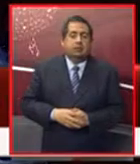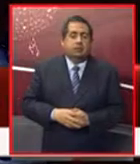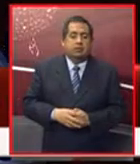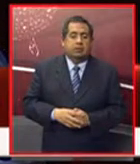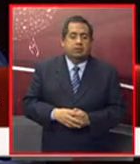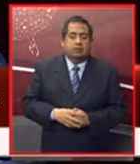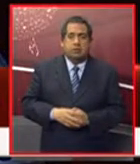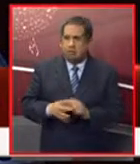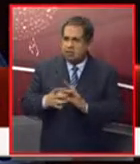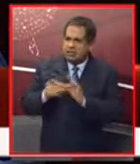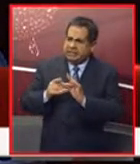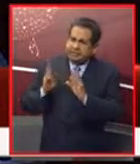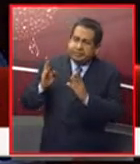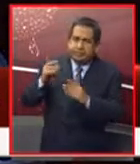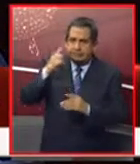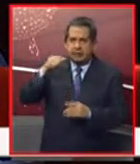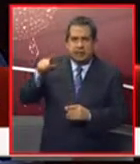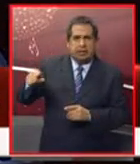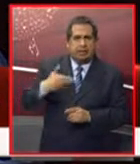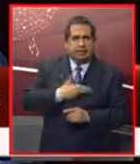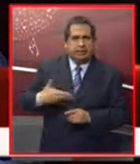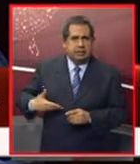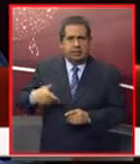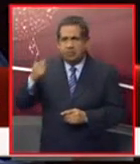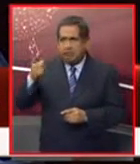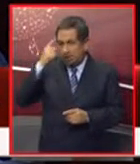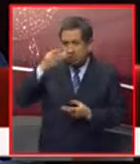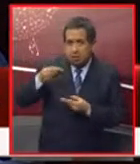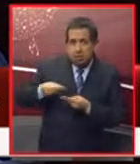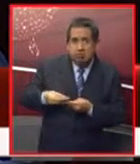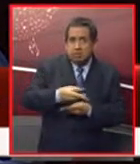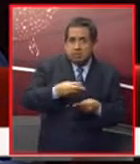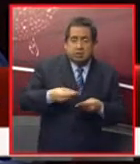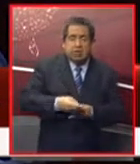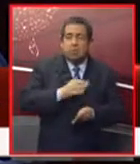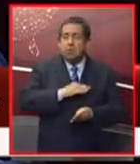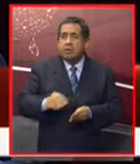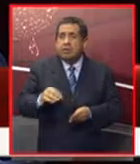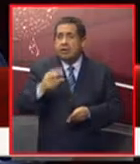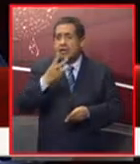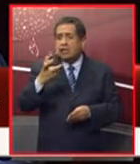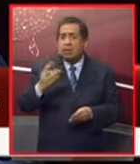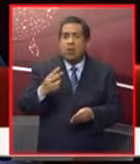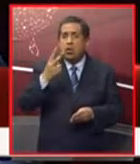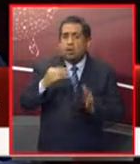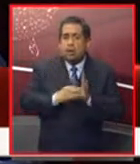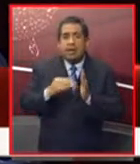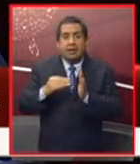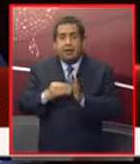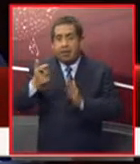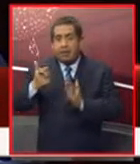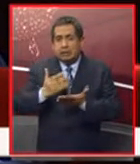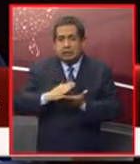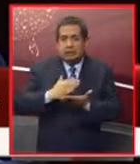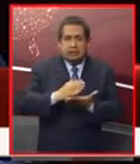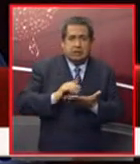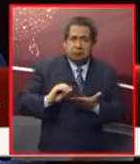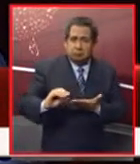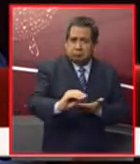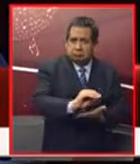Persuadir al Ejecutivo Federal a distribuir los más de 352,000 millones de pesos que